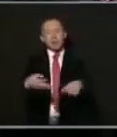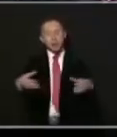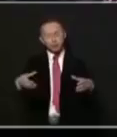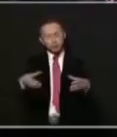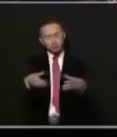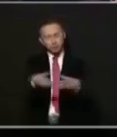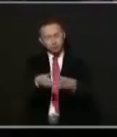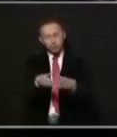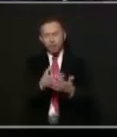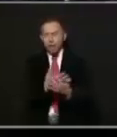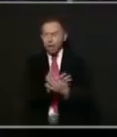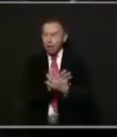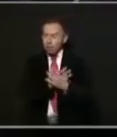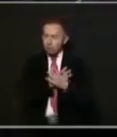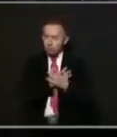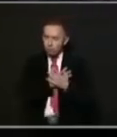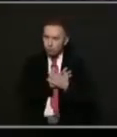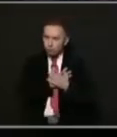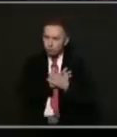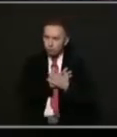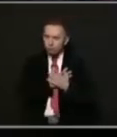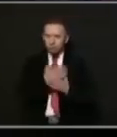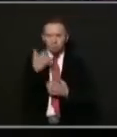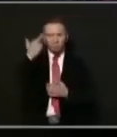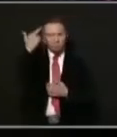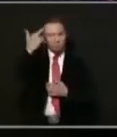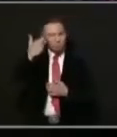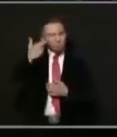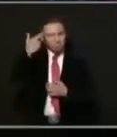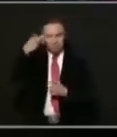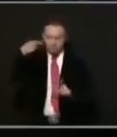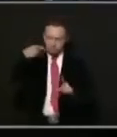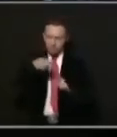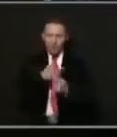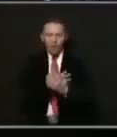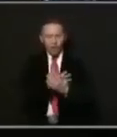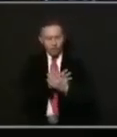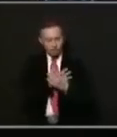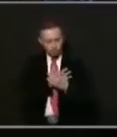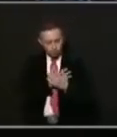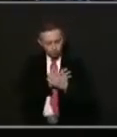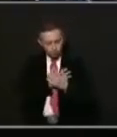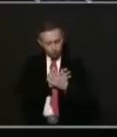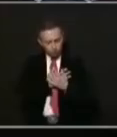a la familia en sentido amplio, moderno.